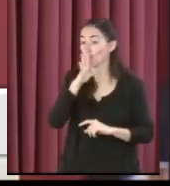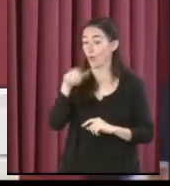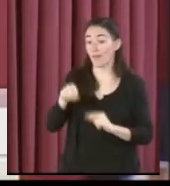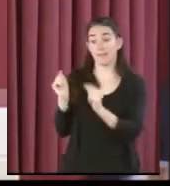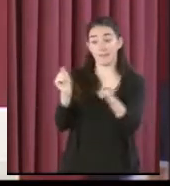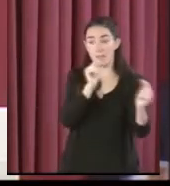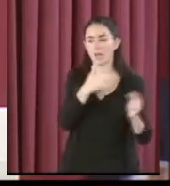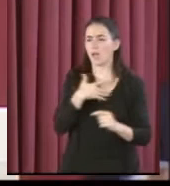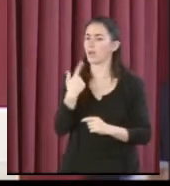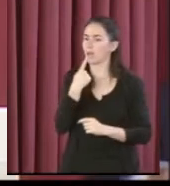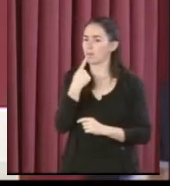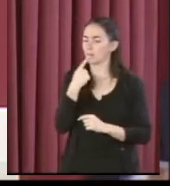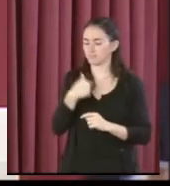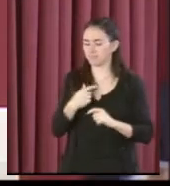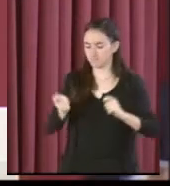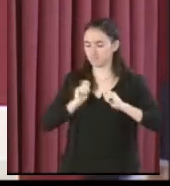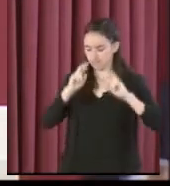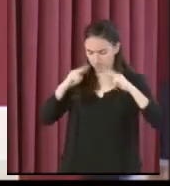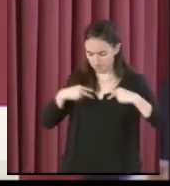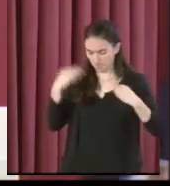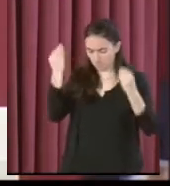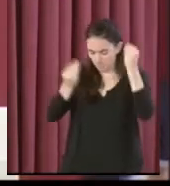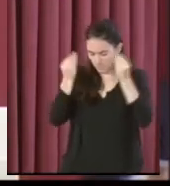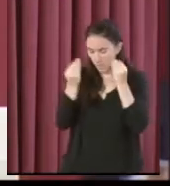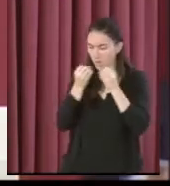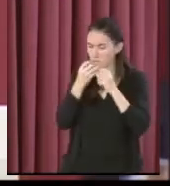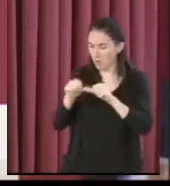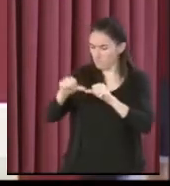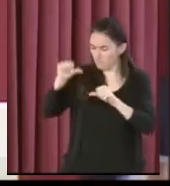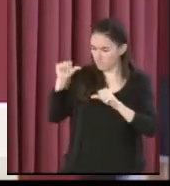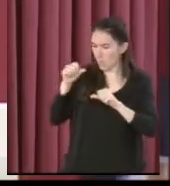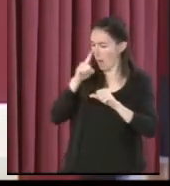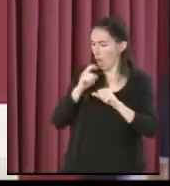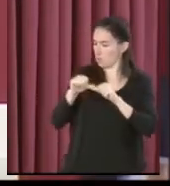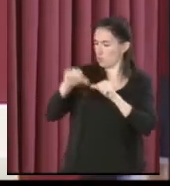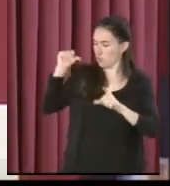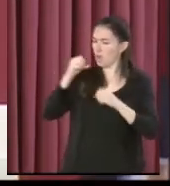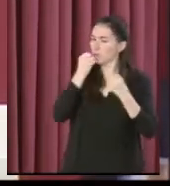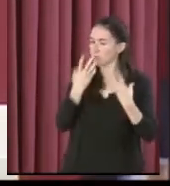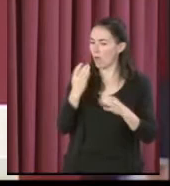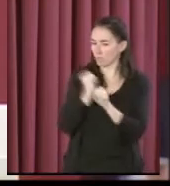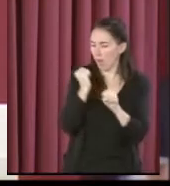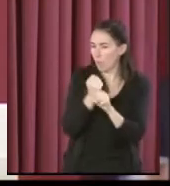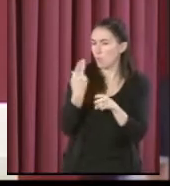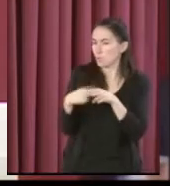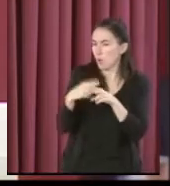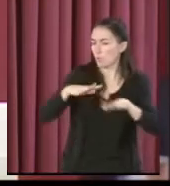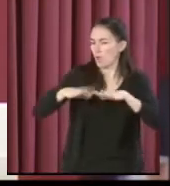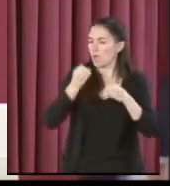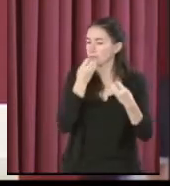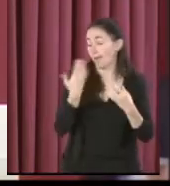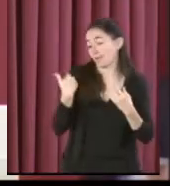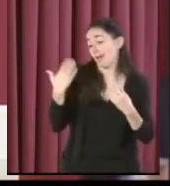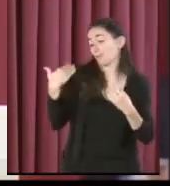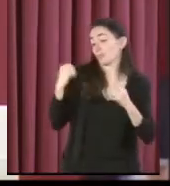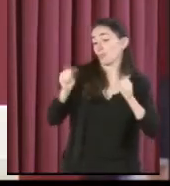gobierno analizar de un modo global y sosegado la actividad política del último año, en este caso de los últimos 16 meses desde